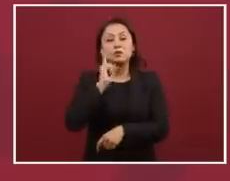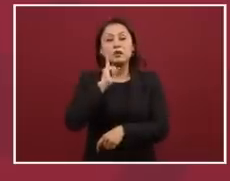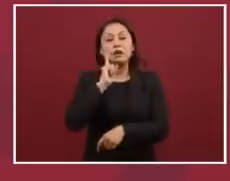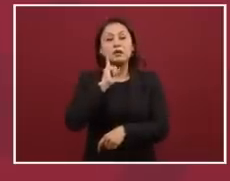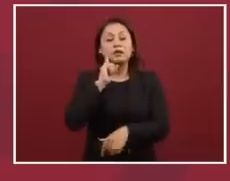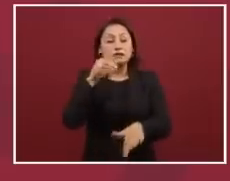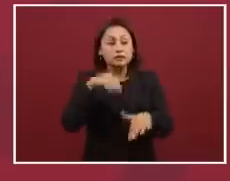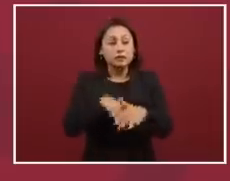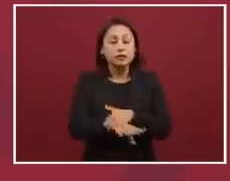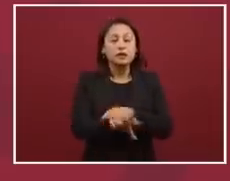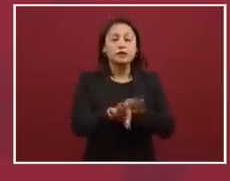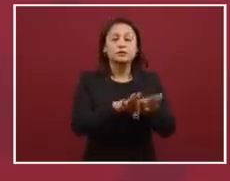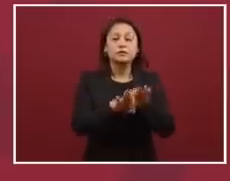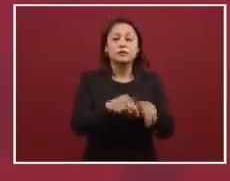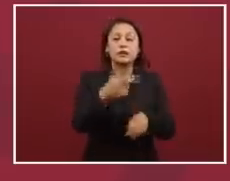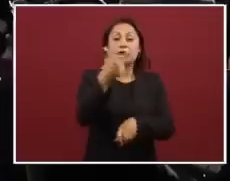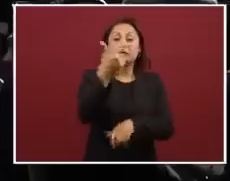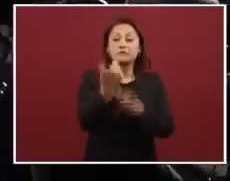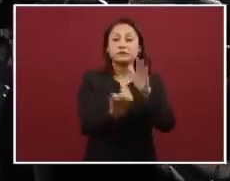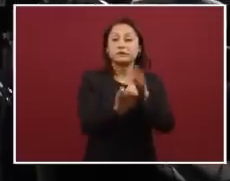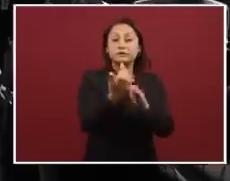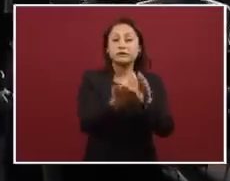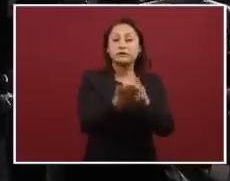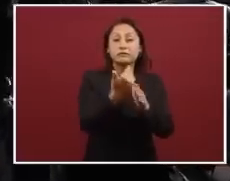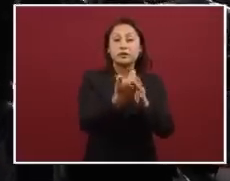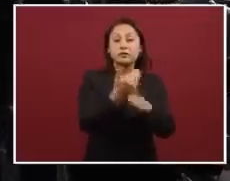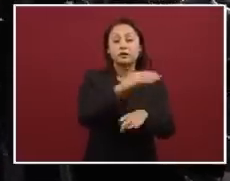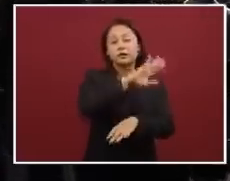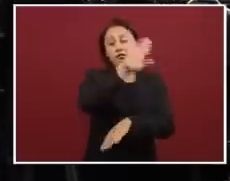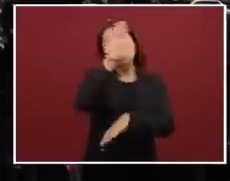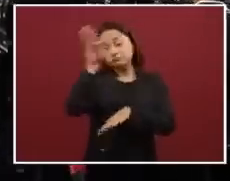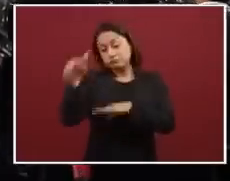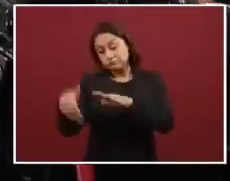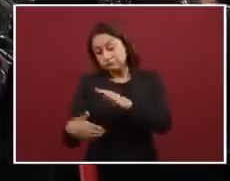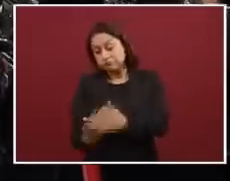mañana y tal, salían a las 7 de la noche,